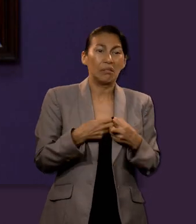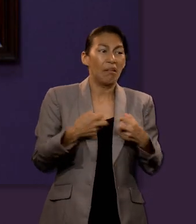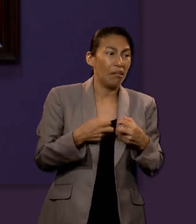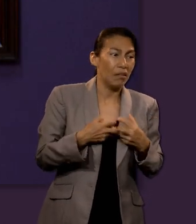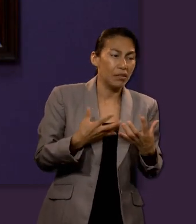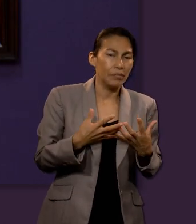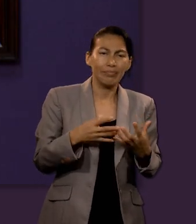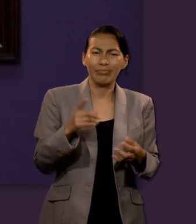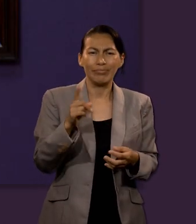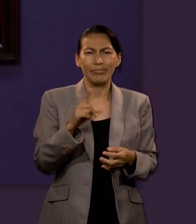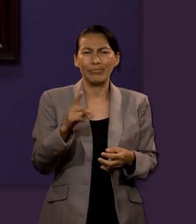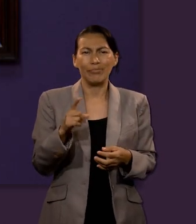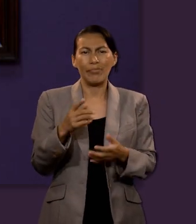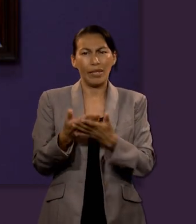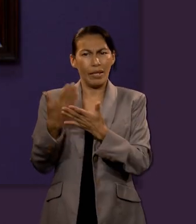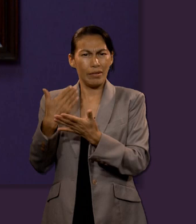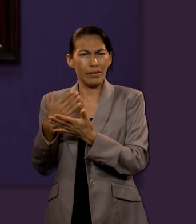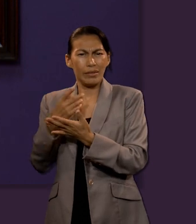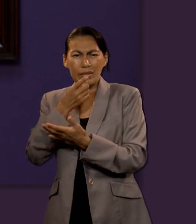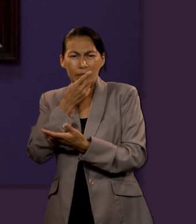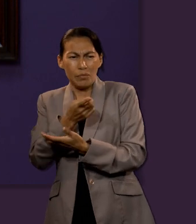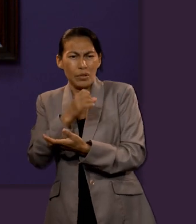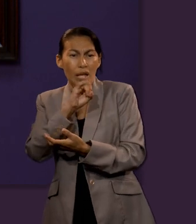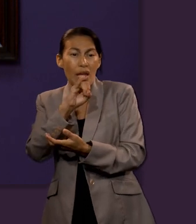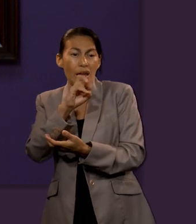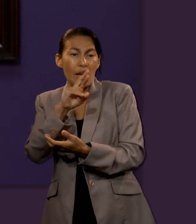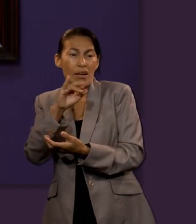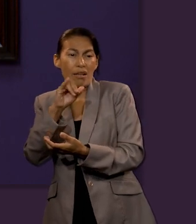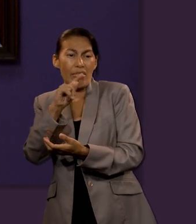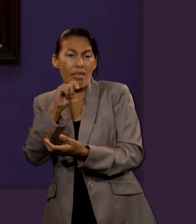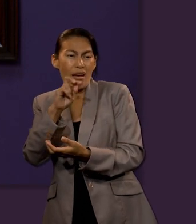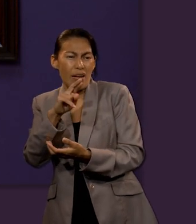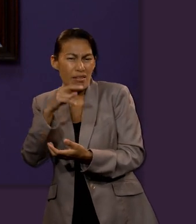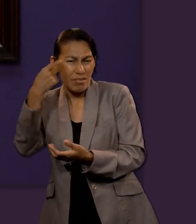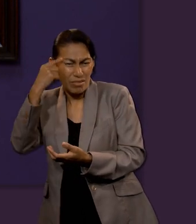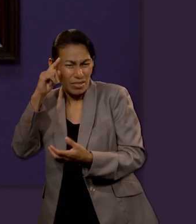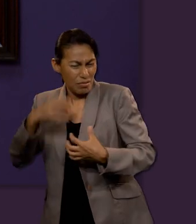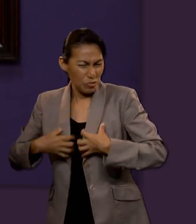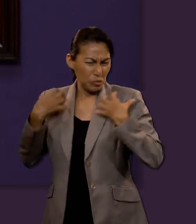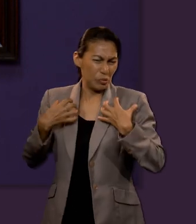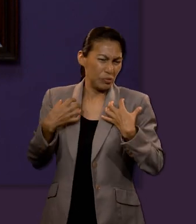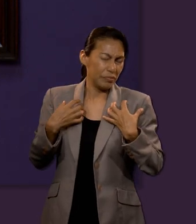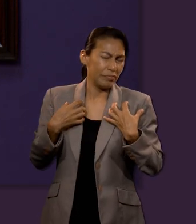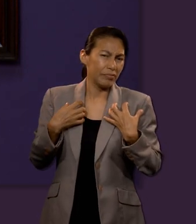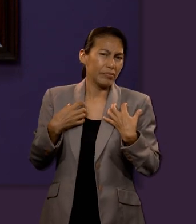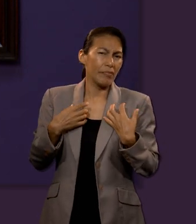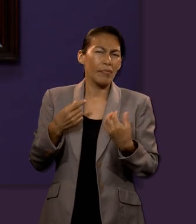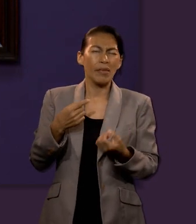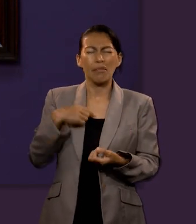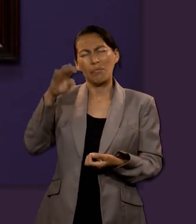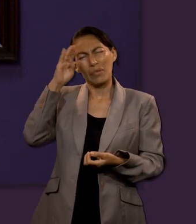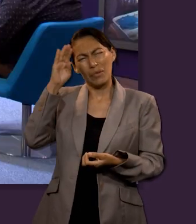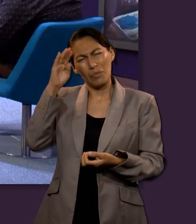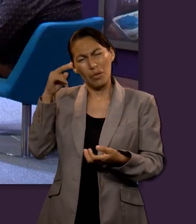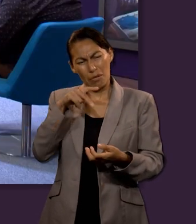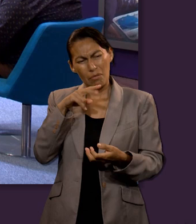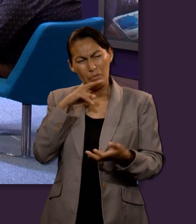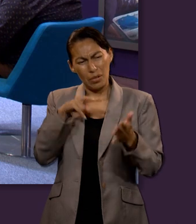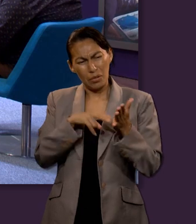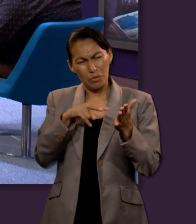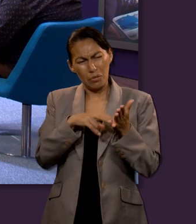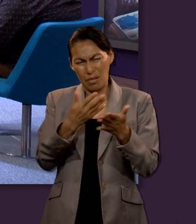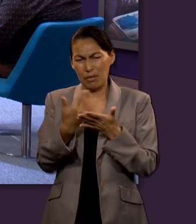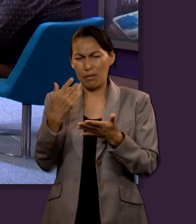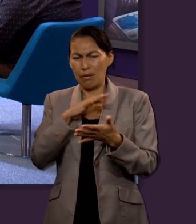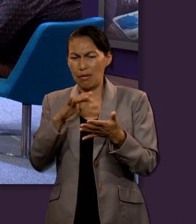anteriormente y nos vas a los enfocamos la parte de irritar nos no pero si leemos un poquito más adelante porque